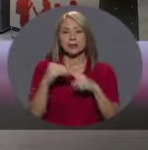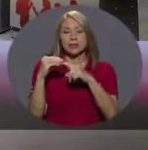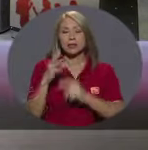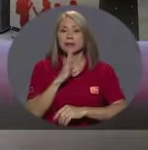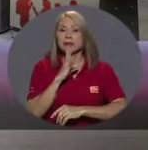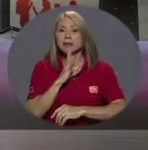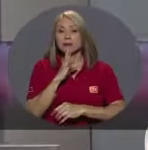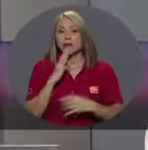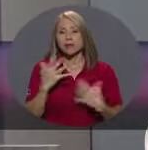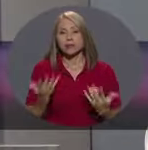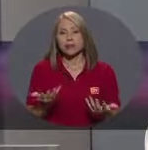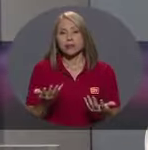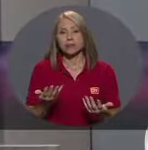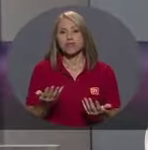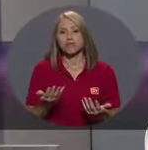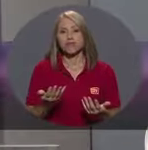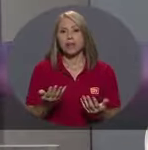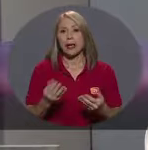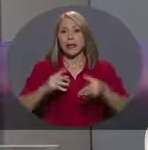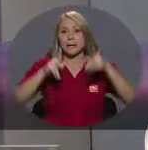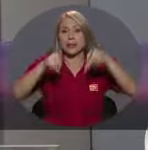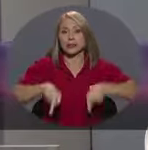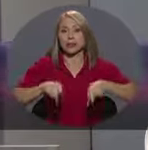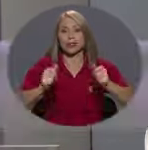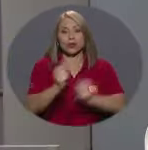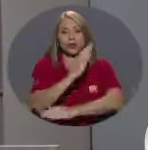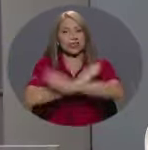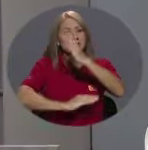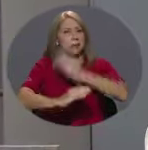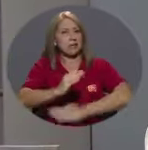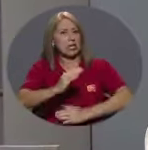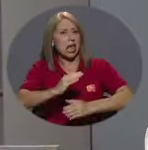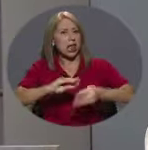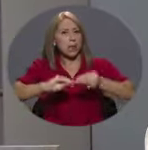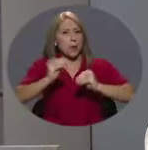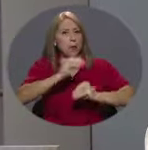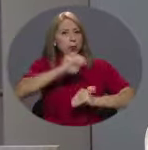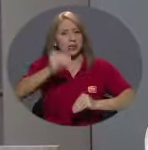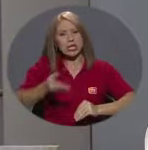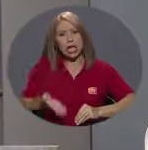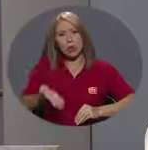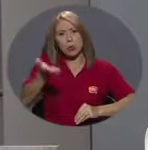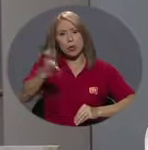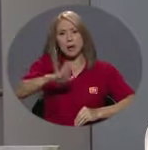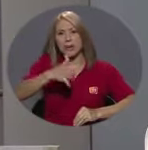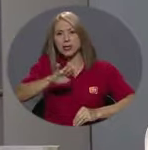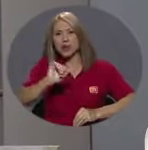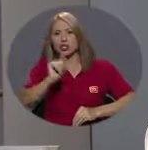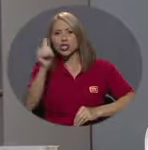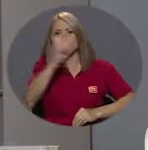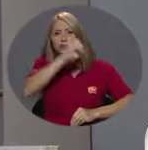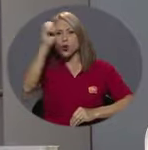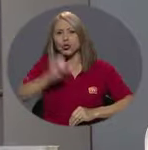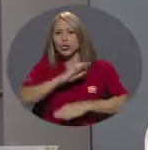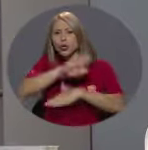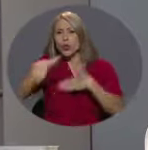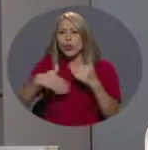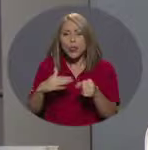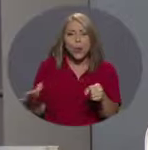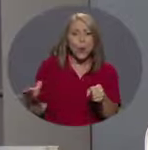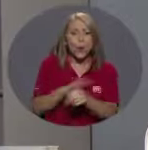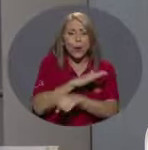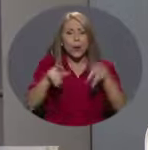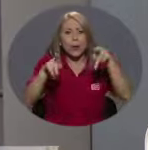Sobre todo cuando hablamos de que el número de personas con discapacidad más o menos es alrededor del 10% de la población del